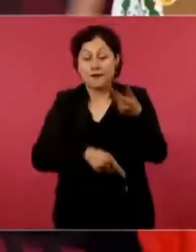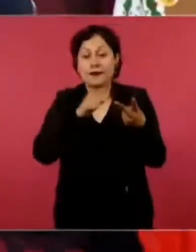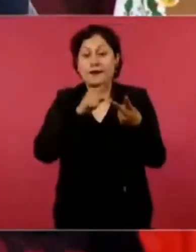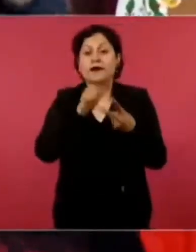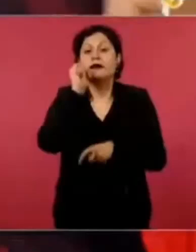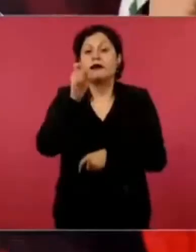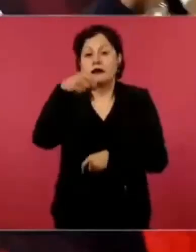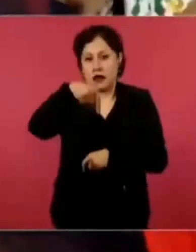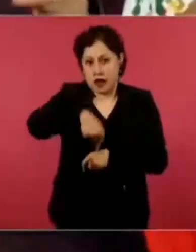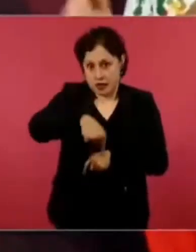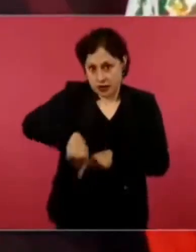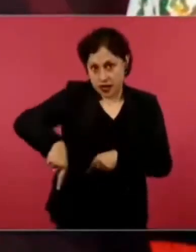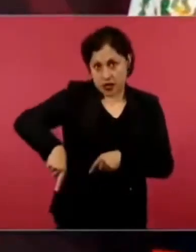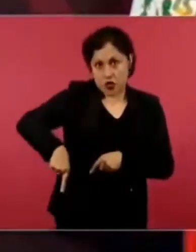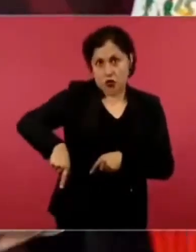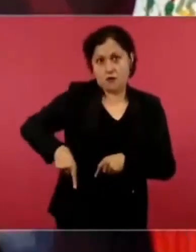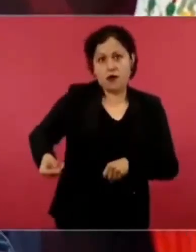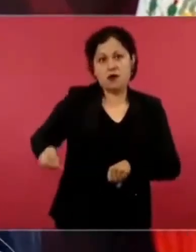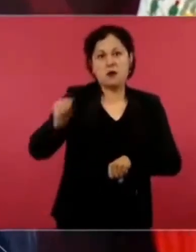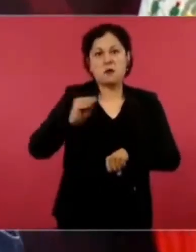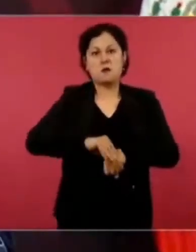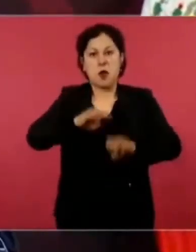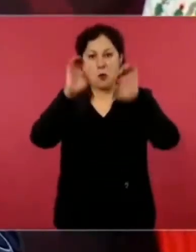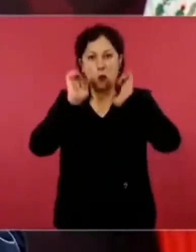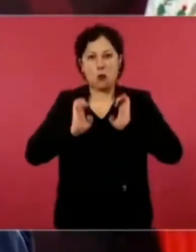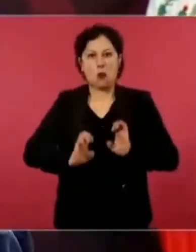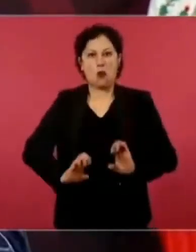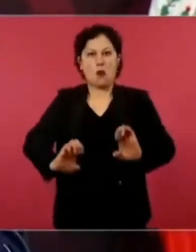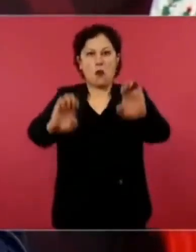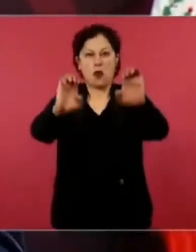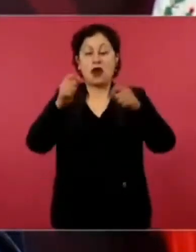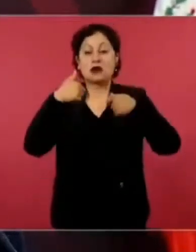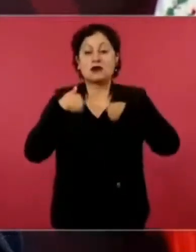la presidencia tenía un presupuesto de